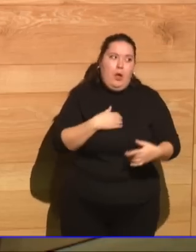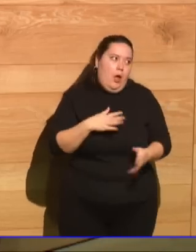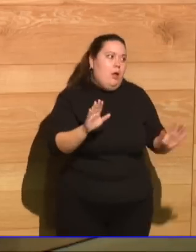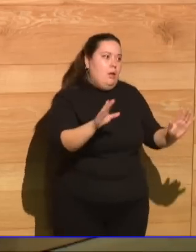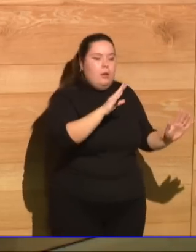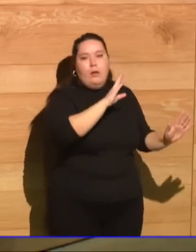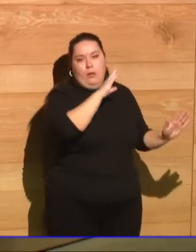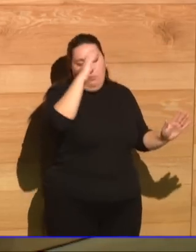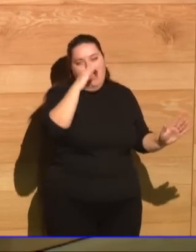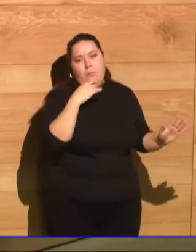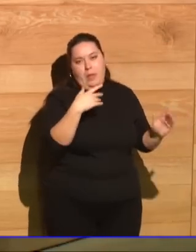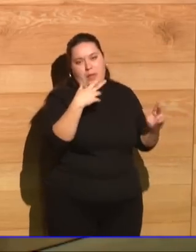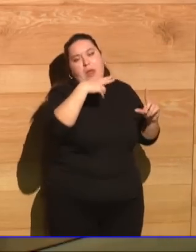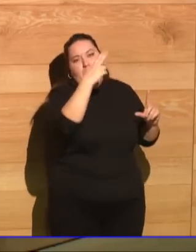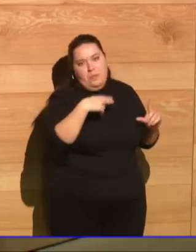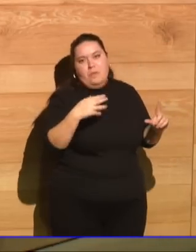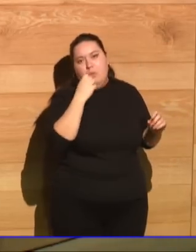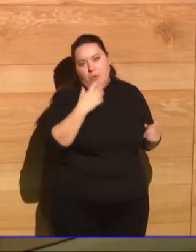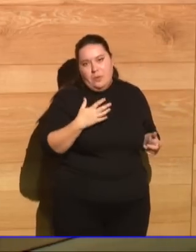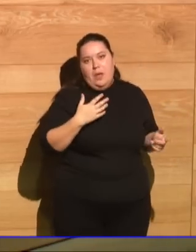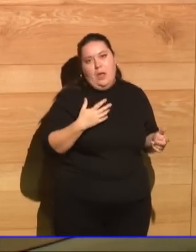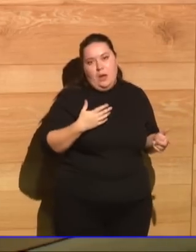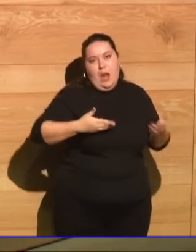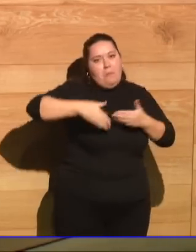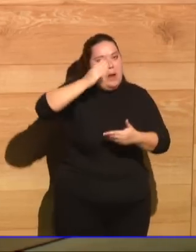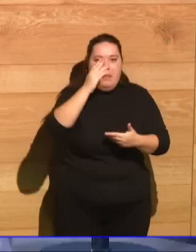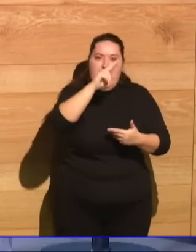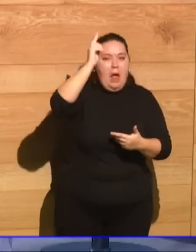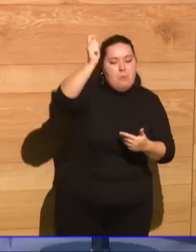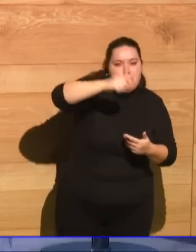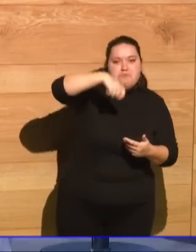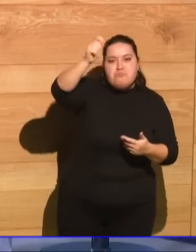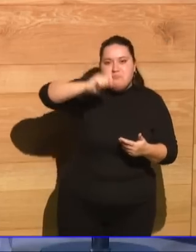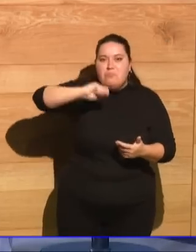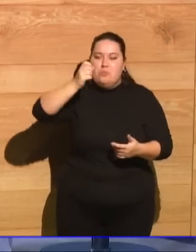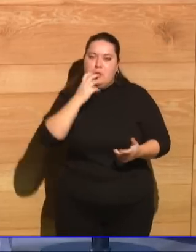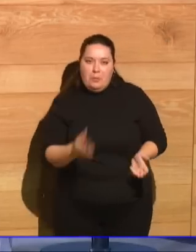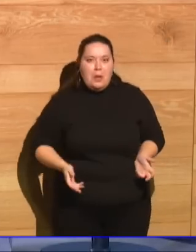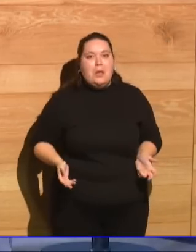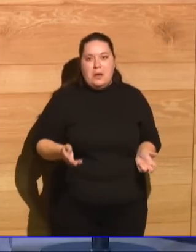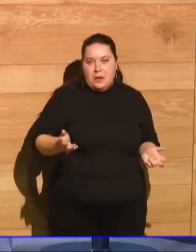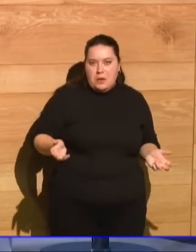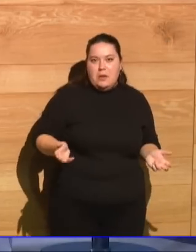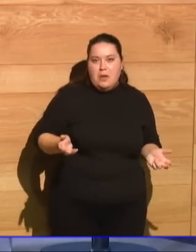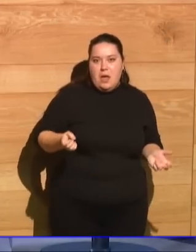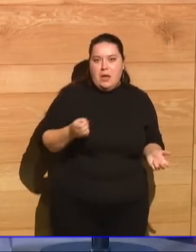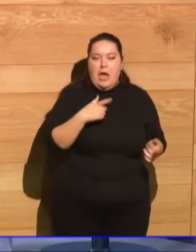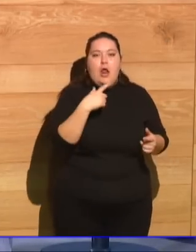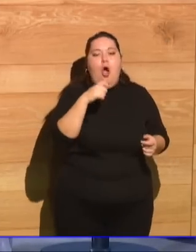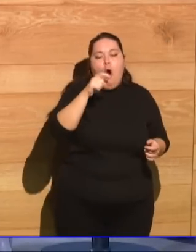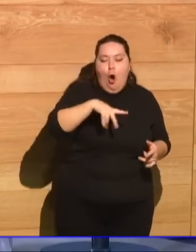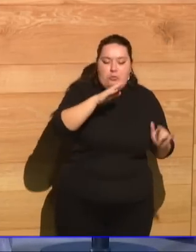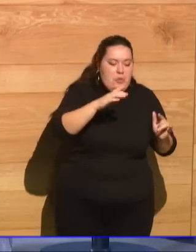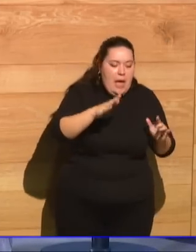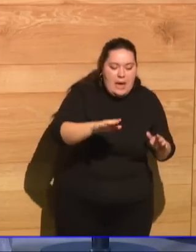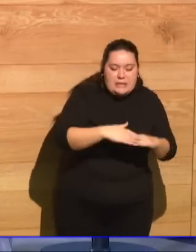padre, ¿eh? Sí. Extraordinario. Pintaba, Pero claro. además te hacía un gotelé que flipaba. Además, en ambas Y no profesiones... te dejaba gota en el rodapié, que es lo que más rabia da, y ese señor te y no